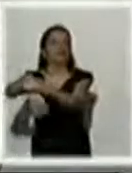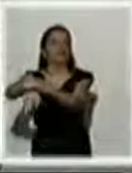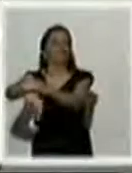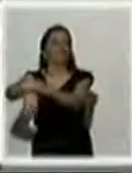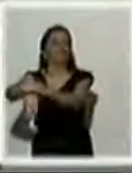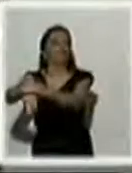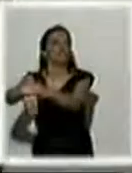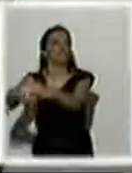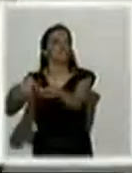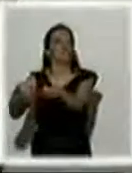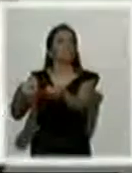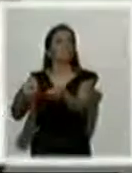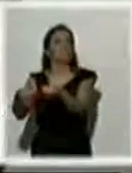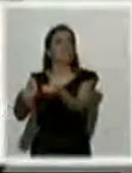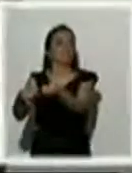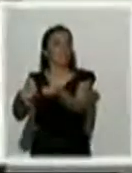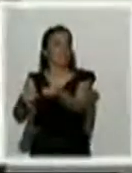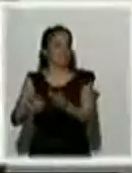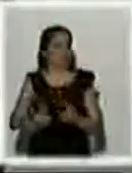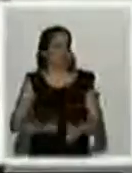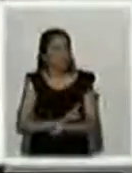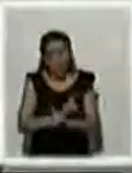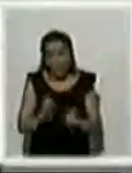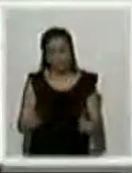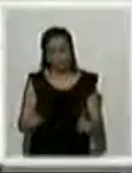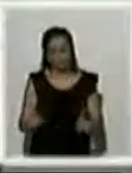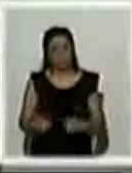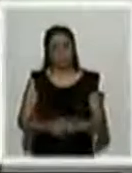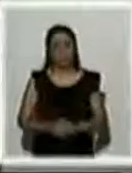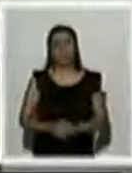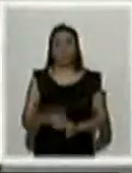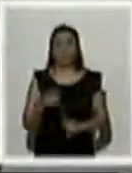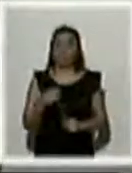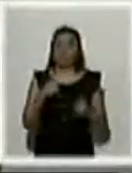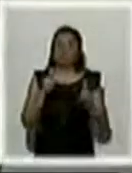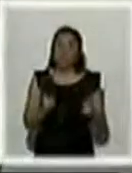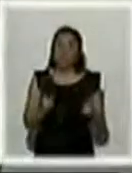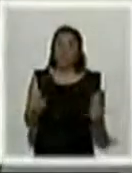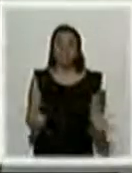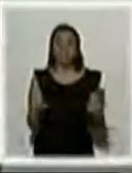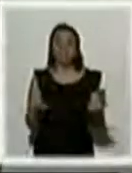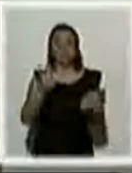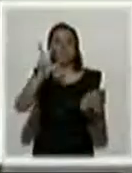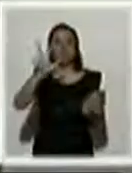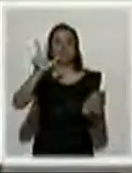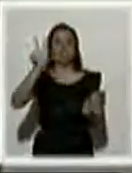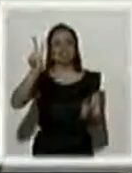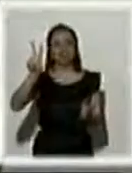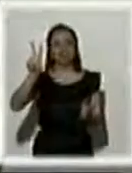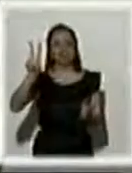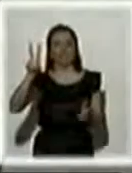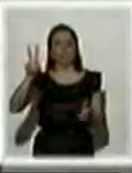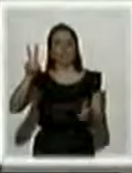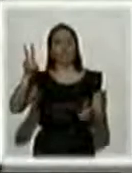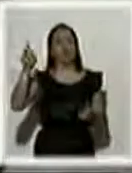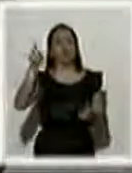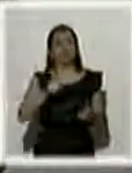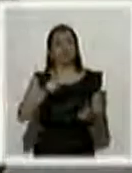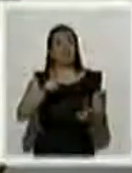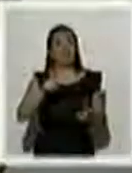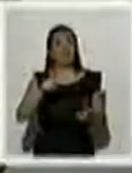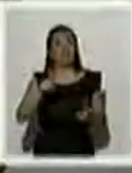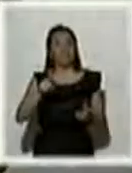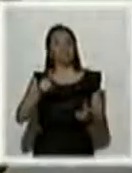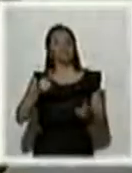deuda social inmensa. Impulsamos el 82% móvil desde la Comisión de Previsión Social. Logramos su sanción, la señora presidenta lo